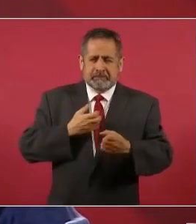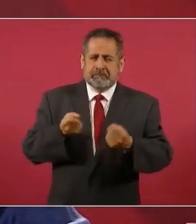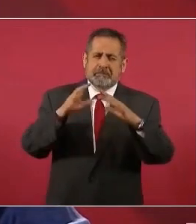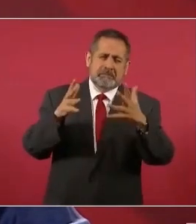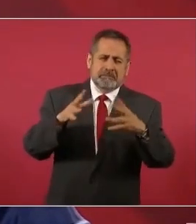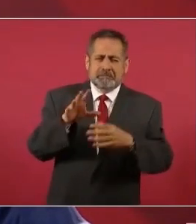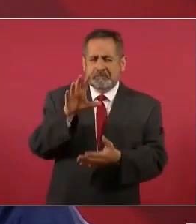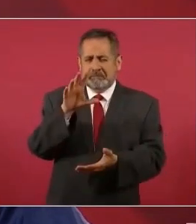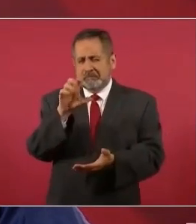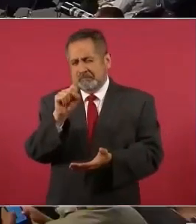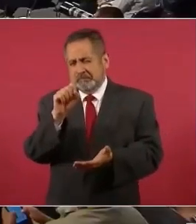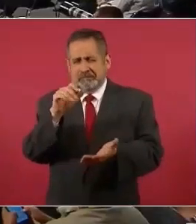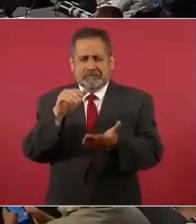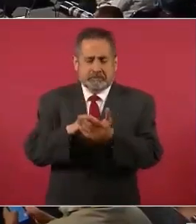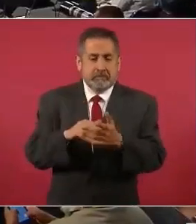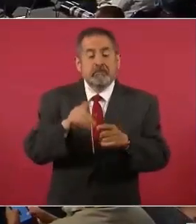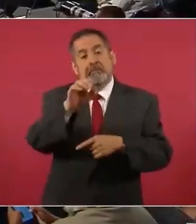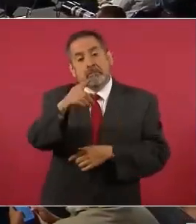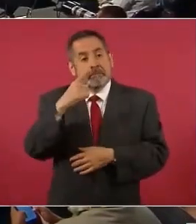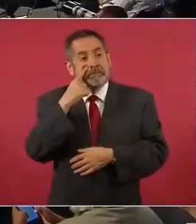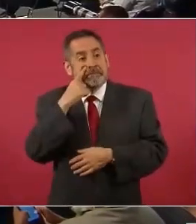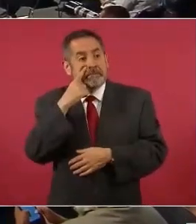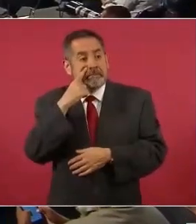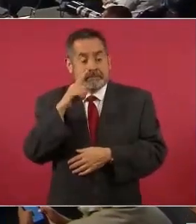50, 60 mil, sí. El Zócalo se llena con